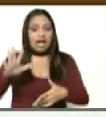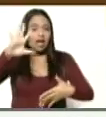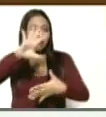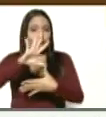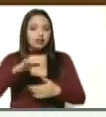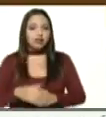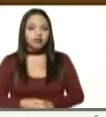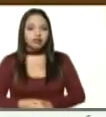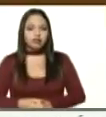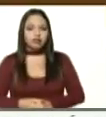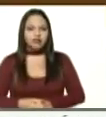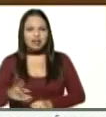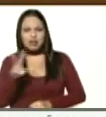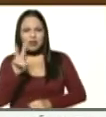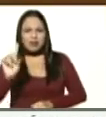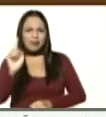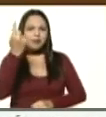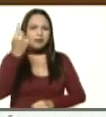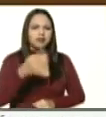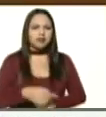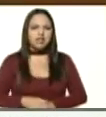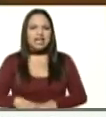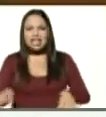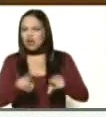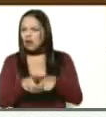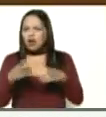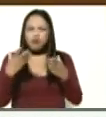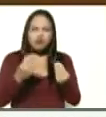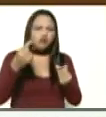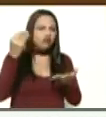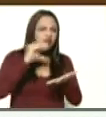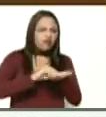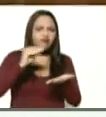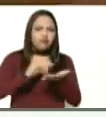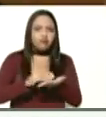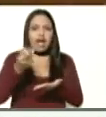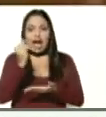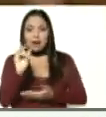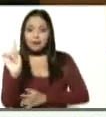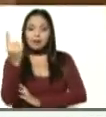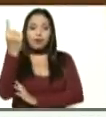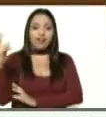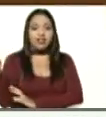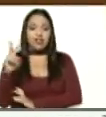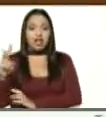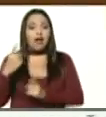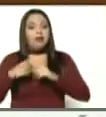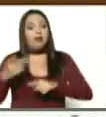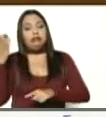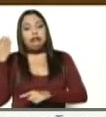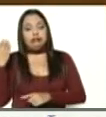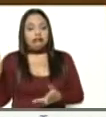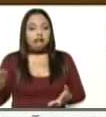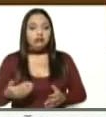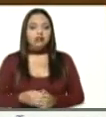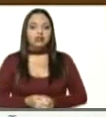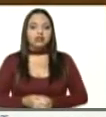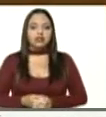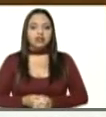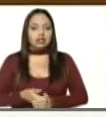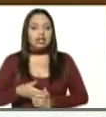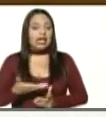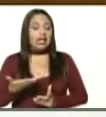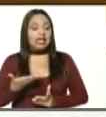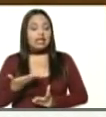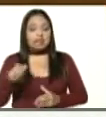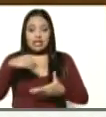Nos fuimos pioneros, como lo hemos sido en muchas cosas. Pero en aquel momento, imagínense ustedes de qué hecho tan